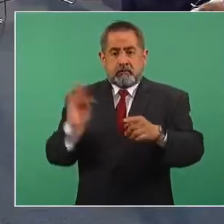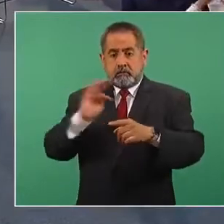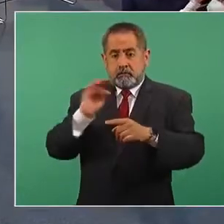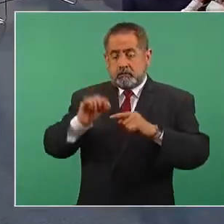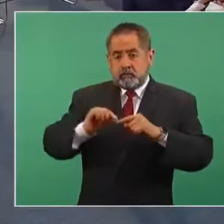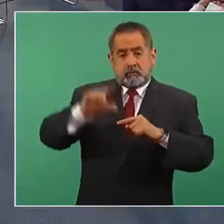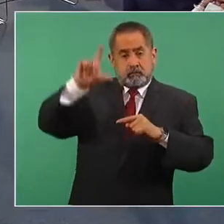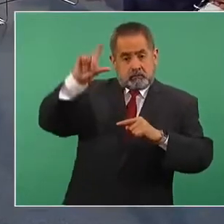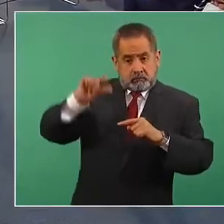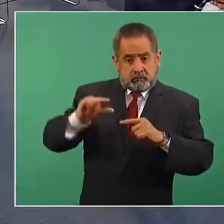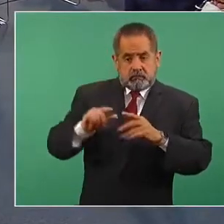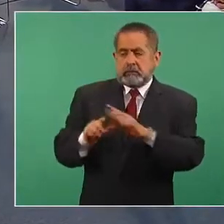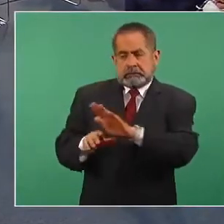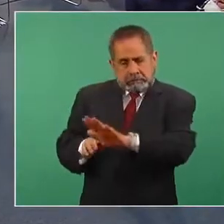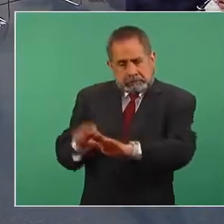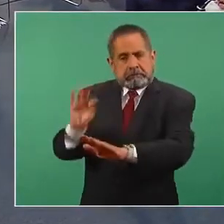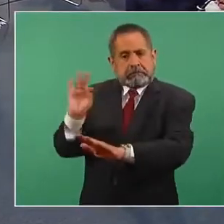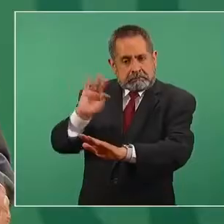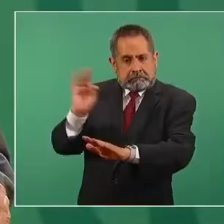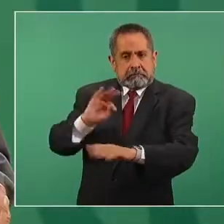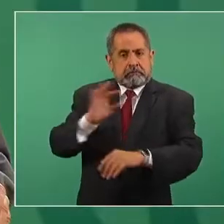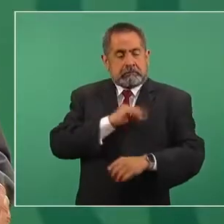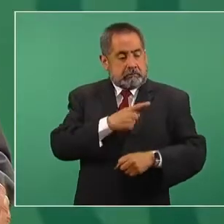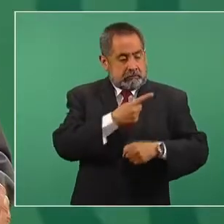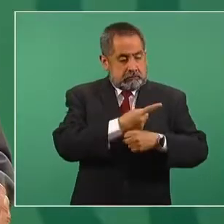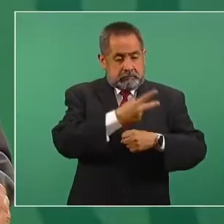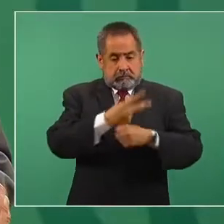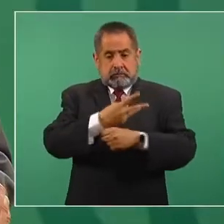sí. No, no hay que descartarlo. ¿Por las